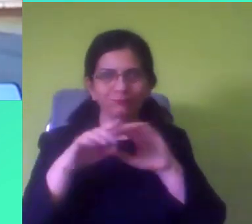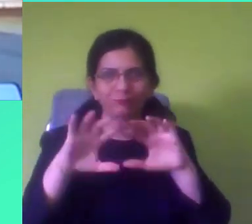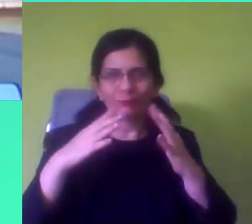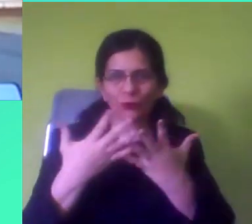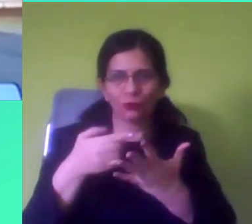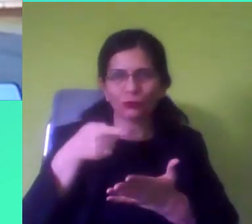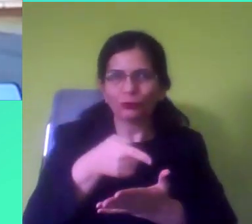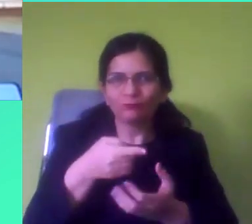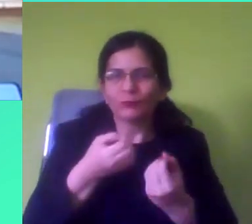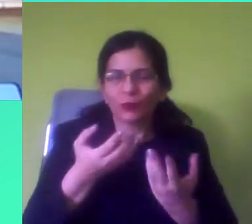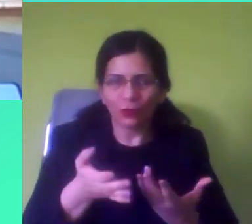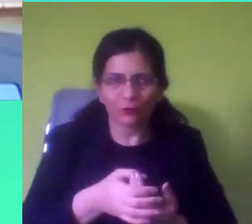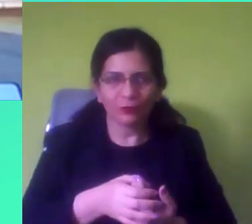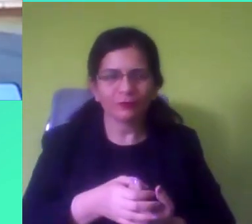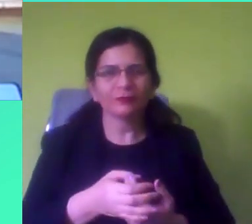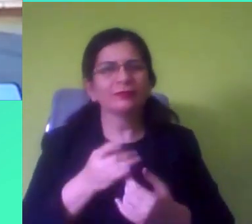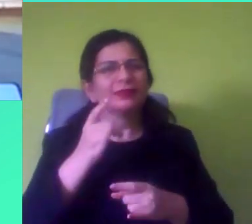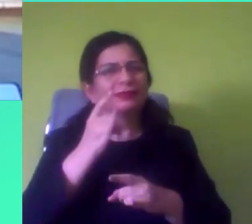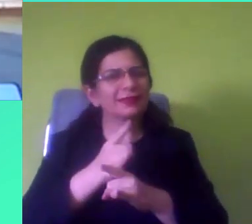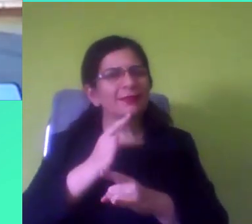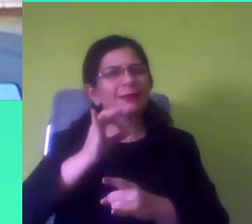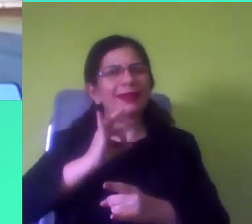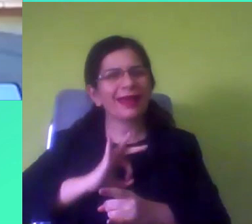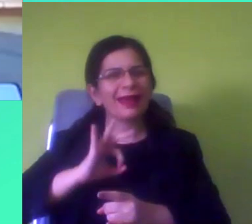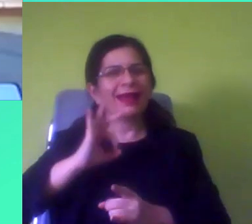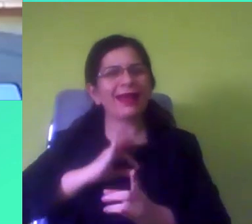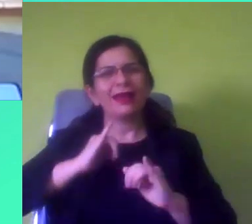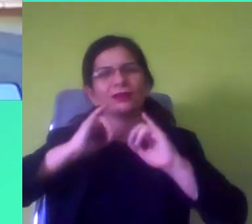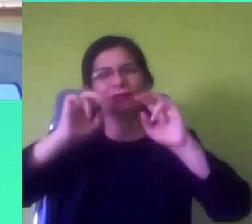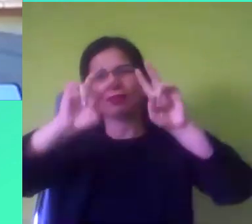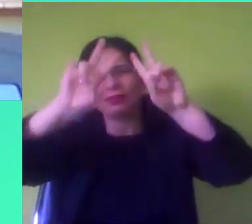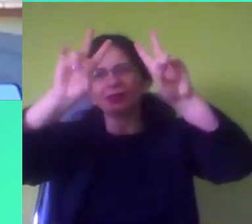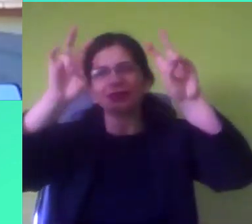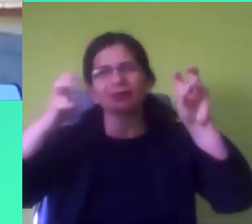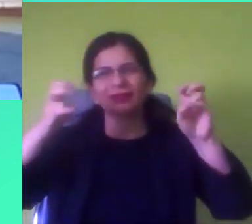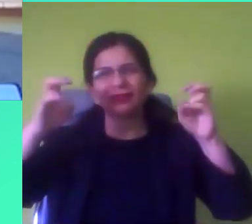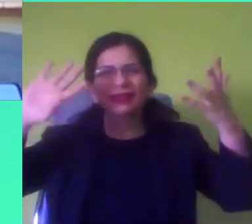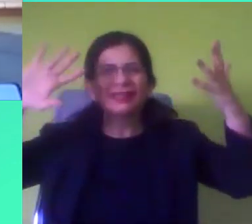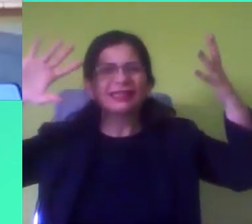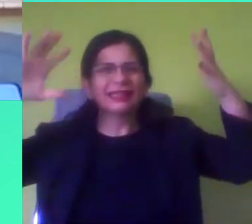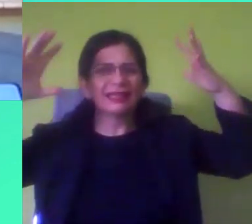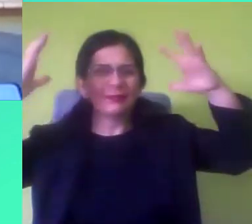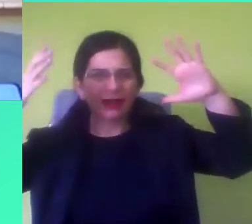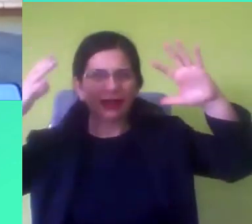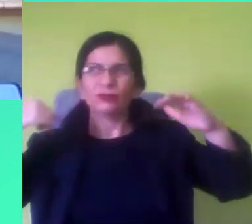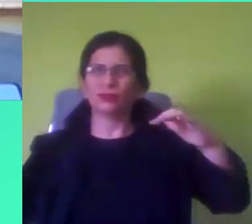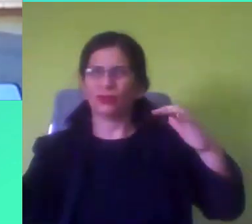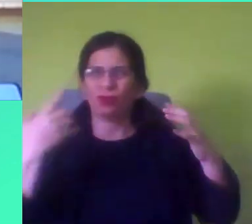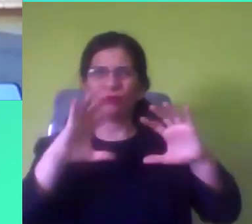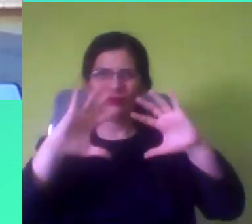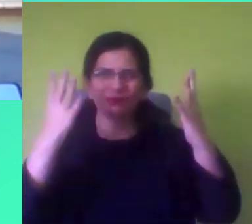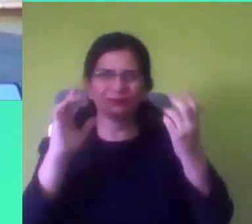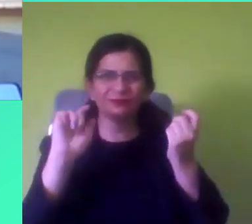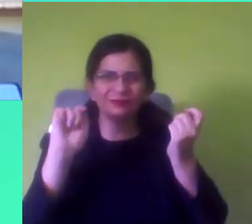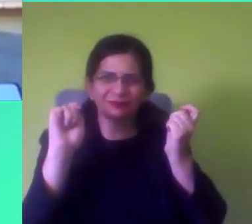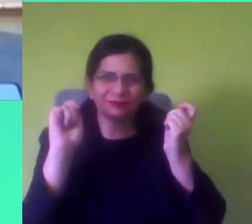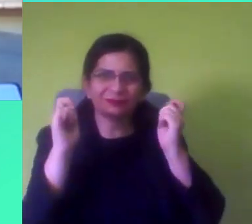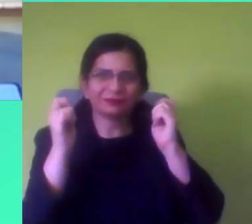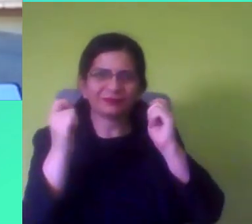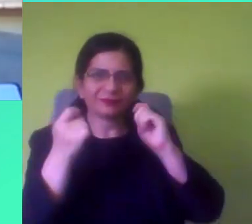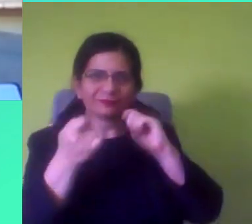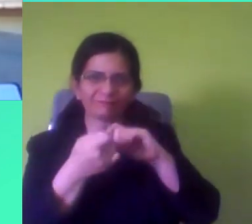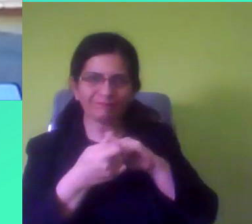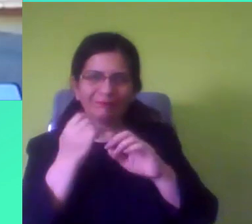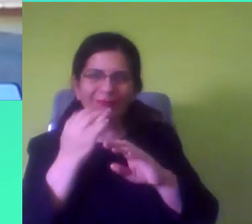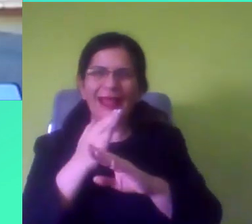que hablamos de cambio climático, primero está bueno empezar explicando algunos conceptos,